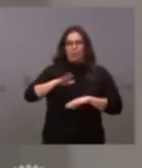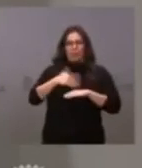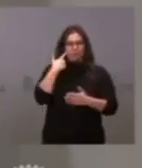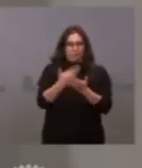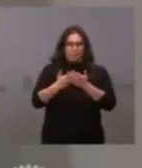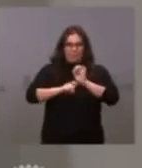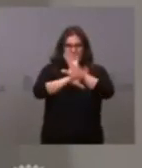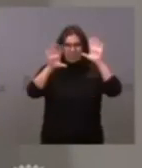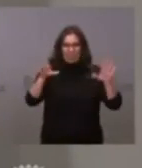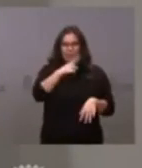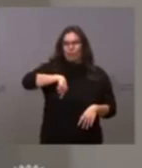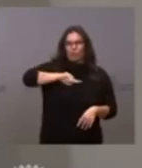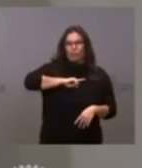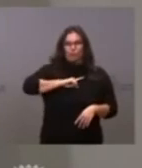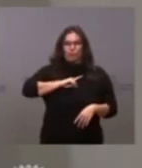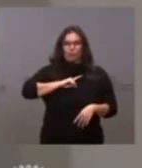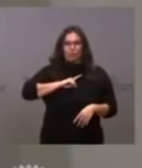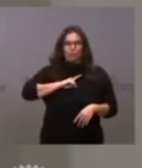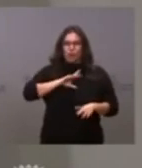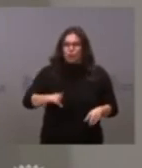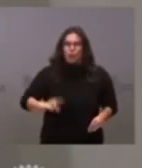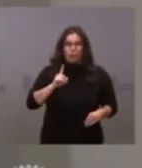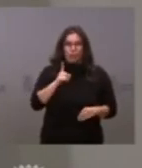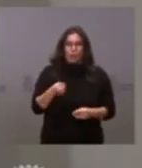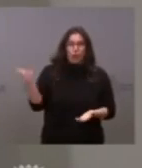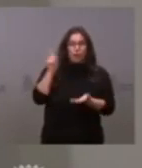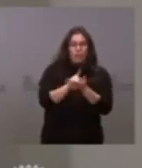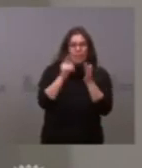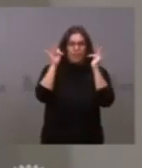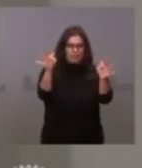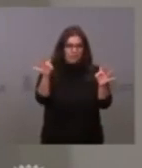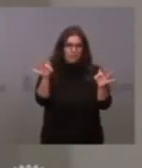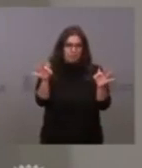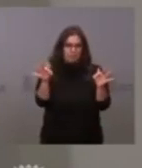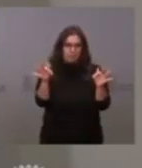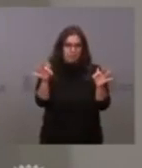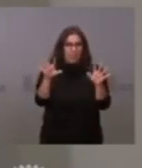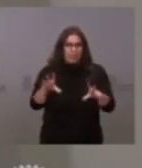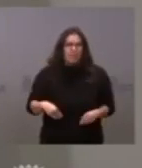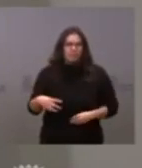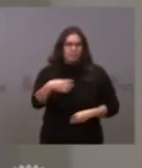que esto no puede volver a suceder. No es admisible.